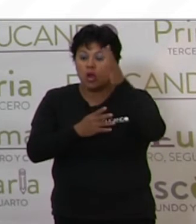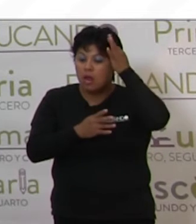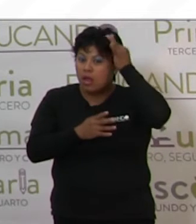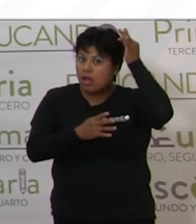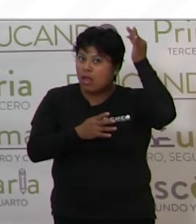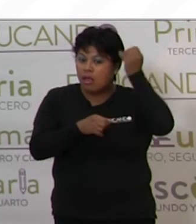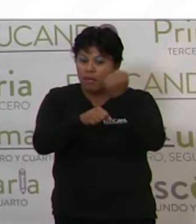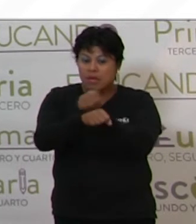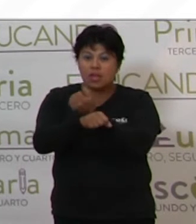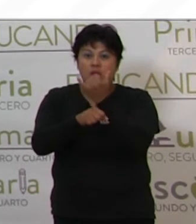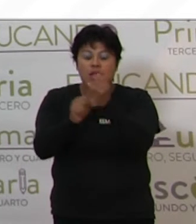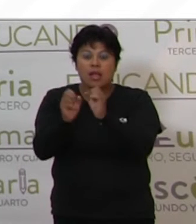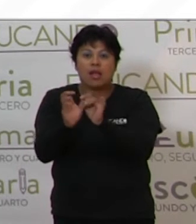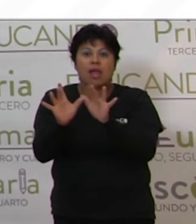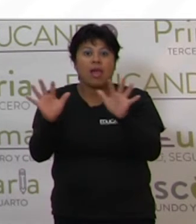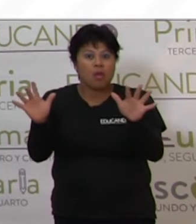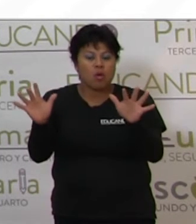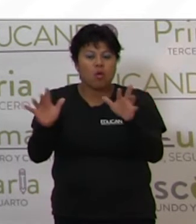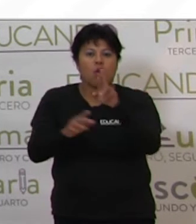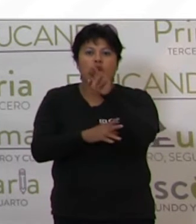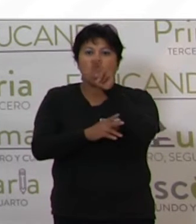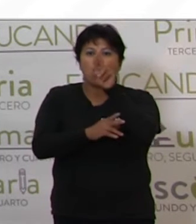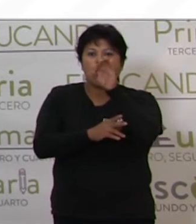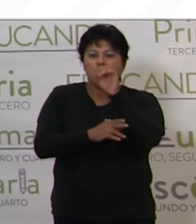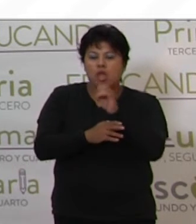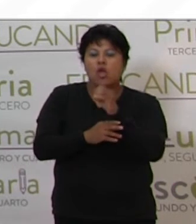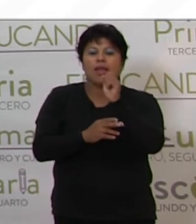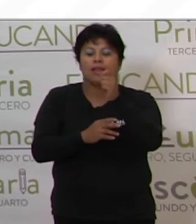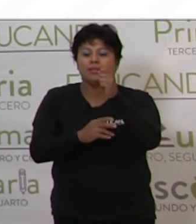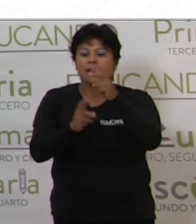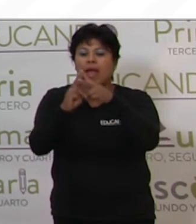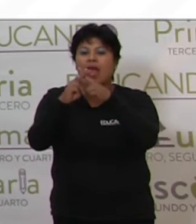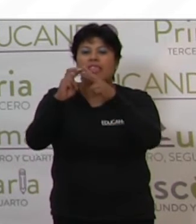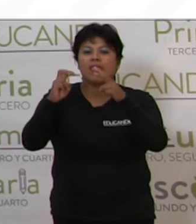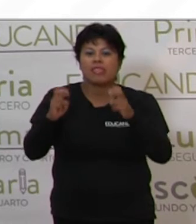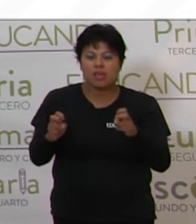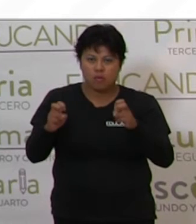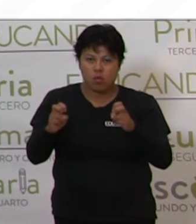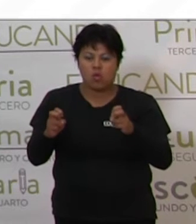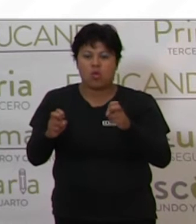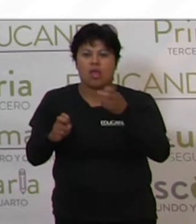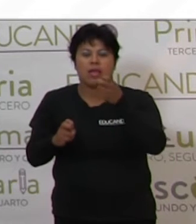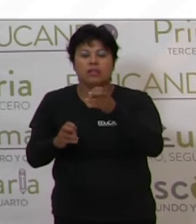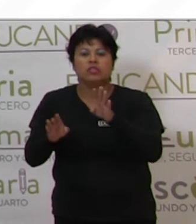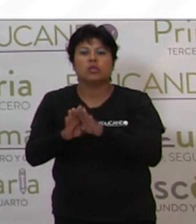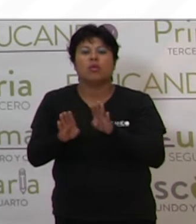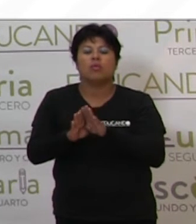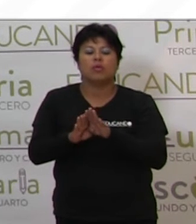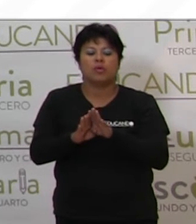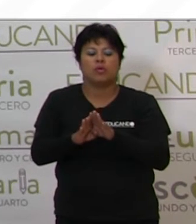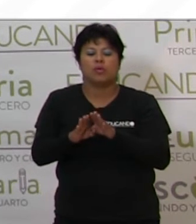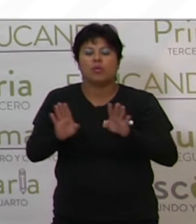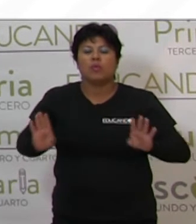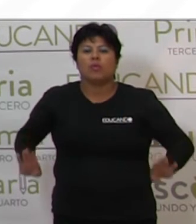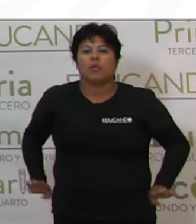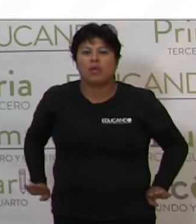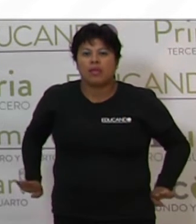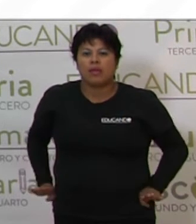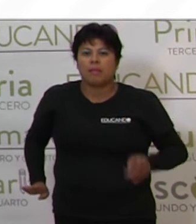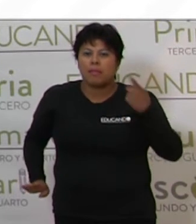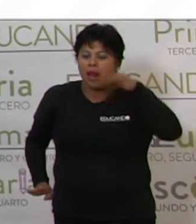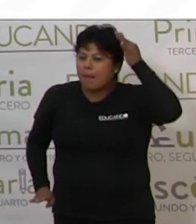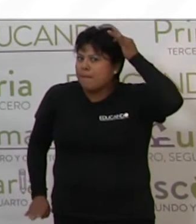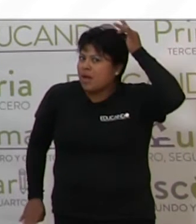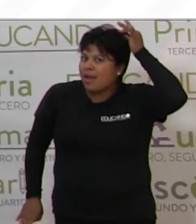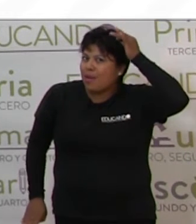y claros. Rubio es el adjetivo que otorga algún tipo de cualidad al pelo